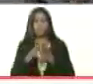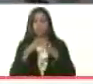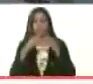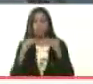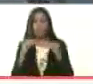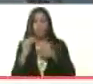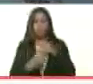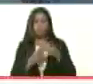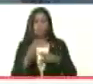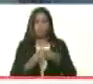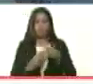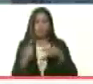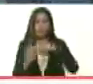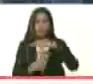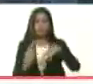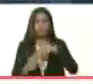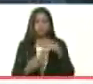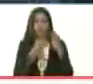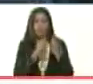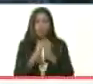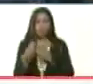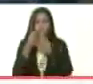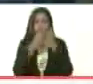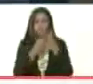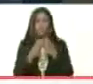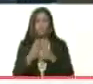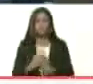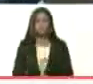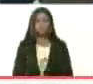la revolución en la economía.